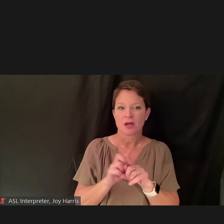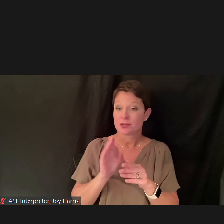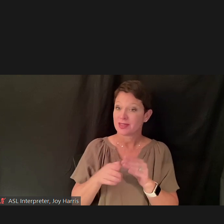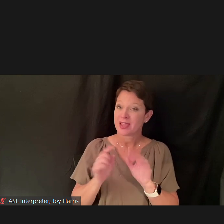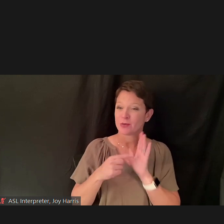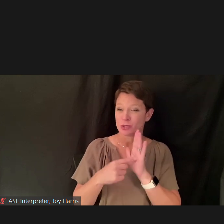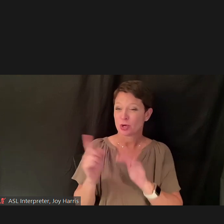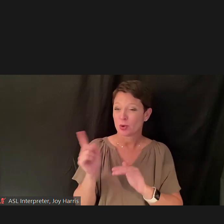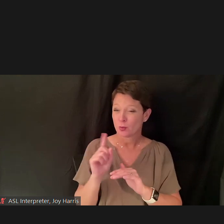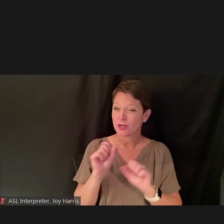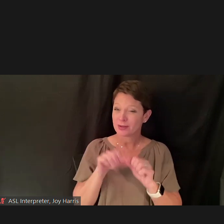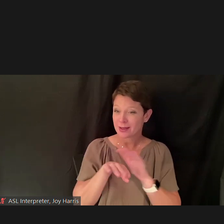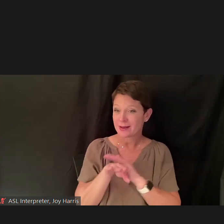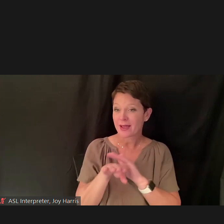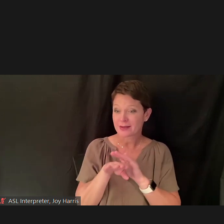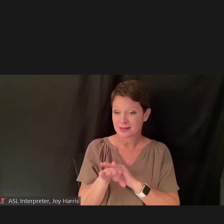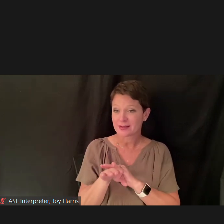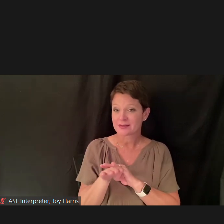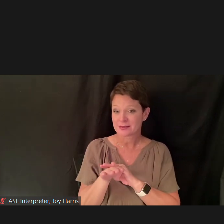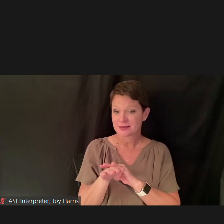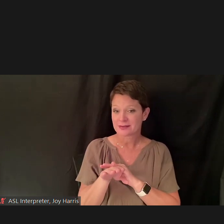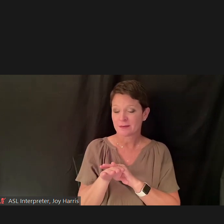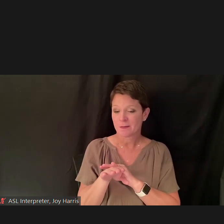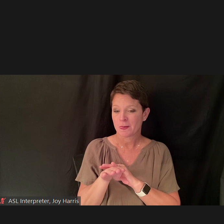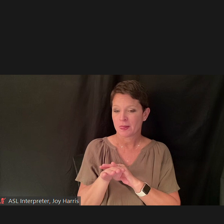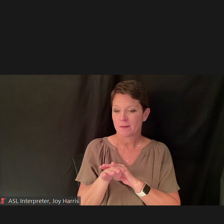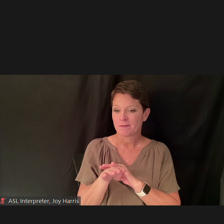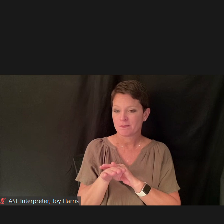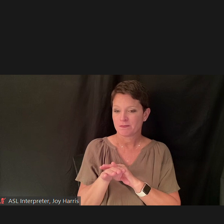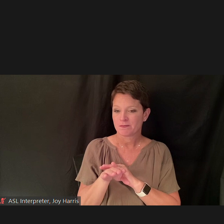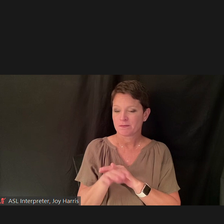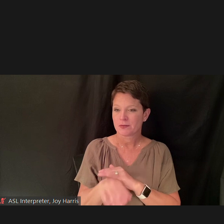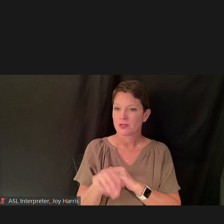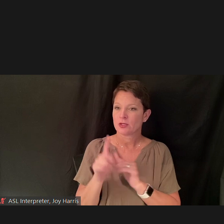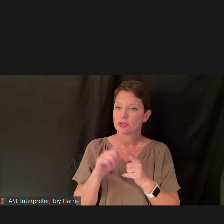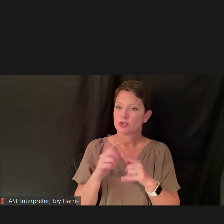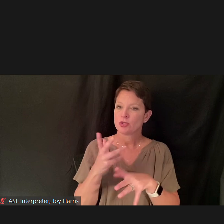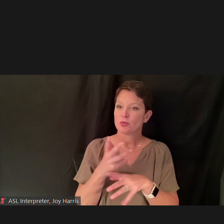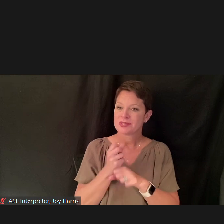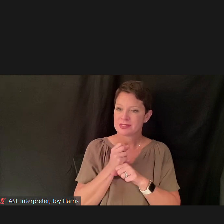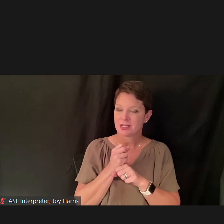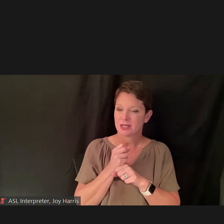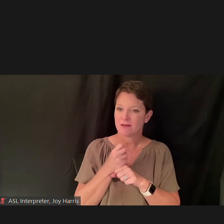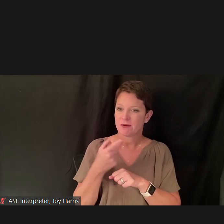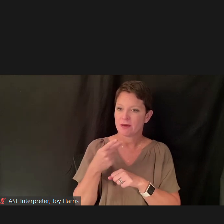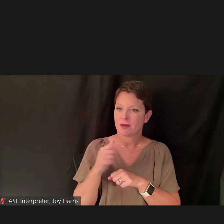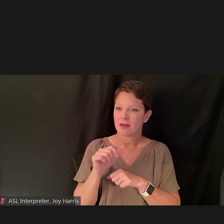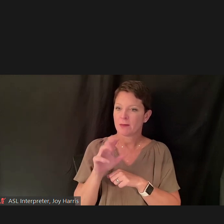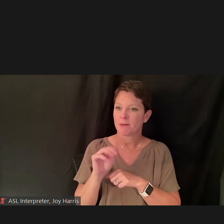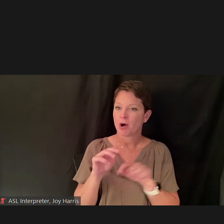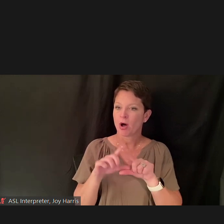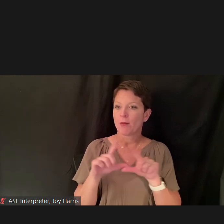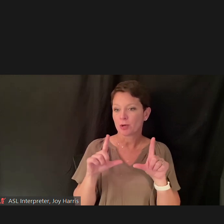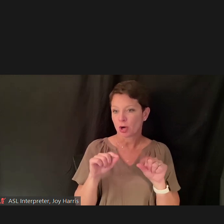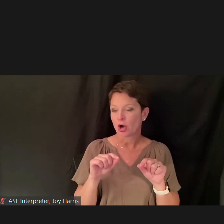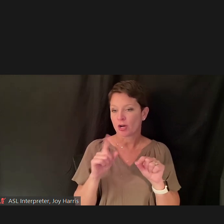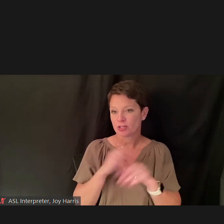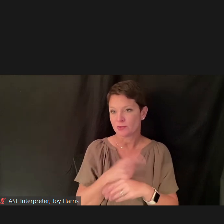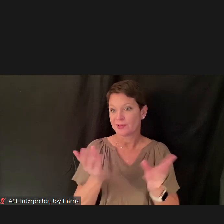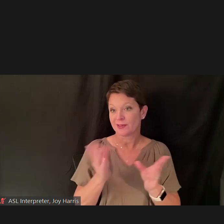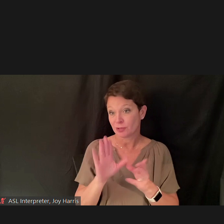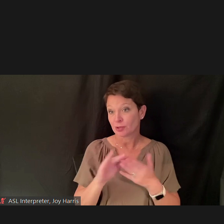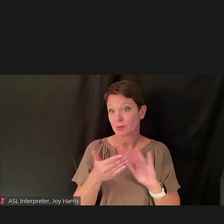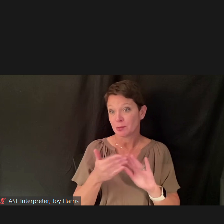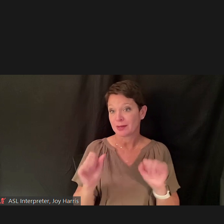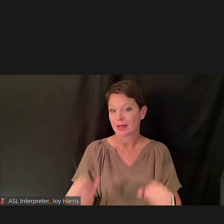evitar la respuesta del calor extremo. Al final de la presentación, daremos información para que reciban